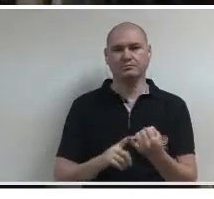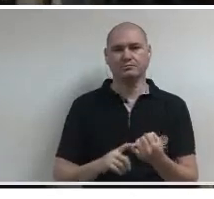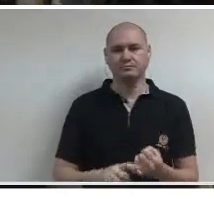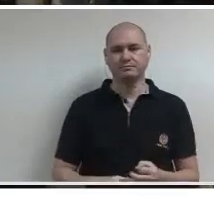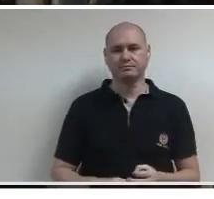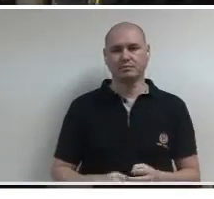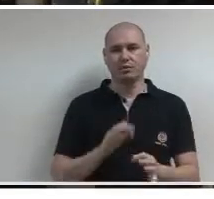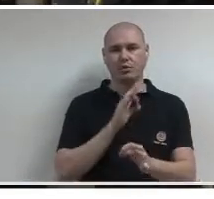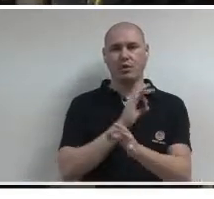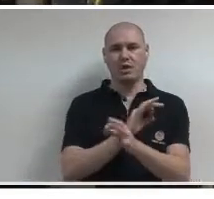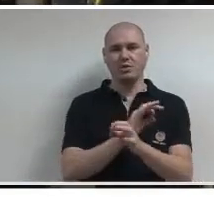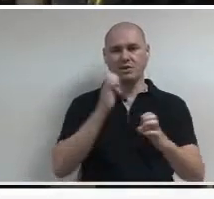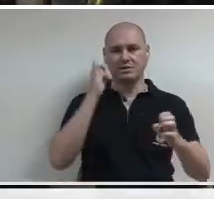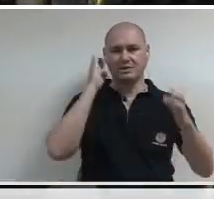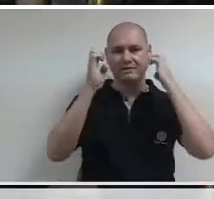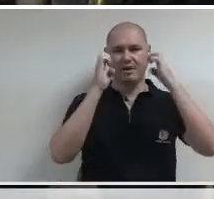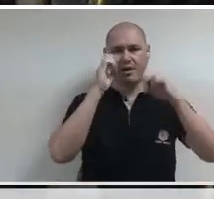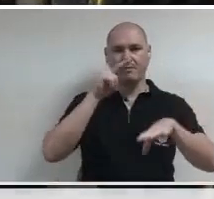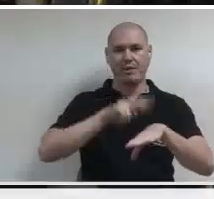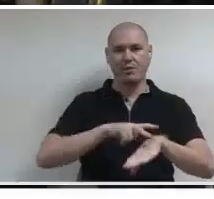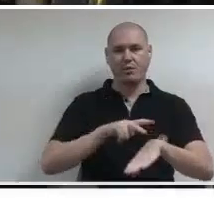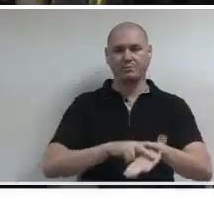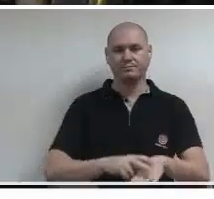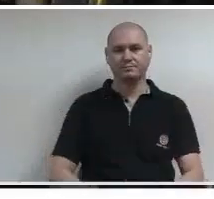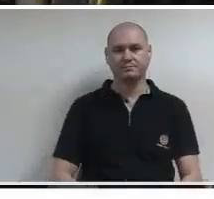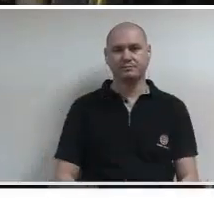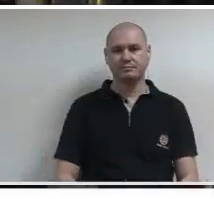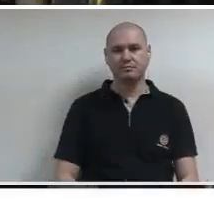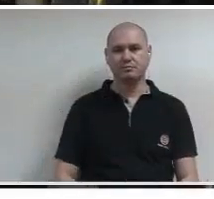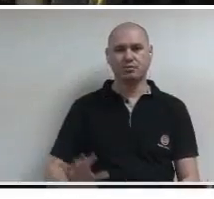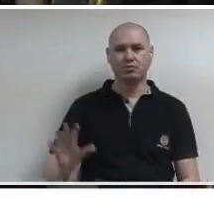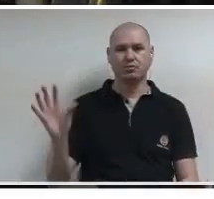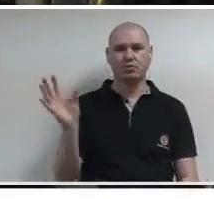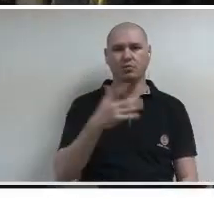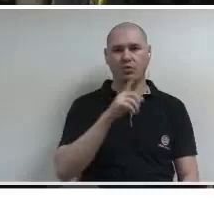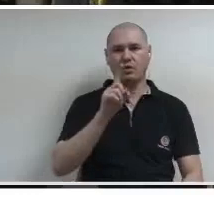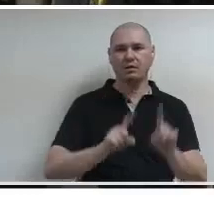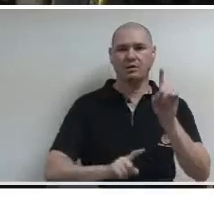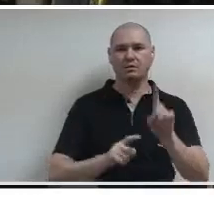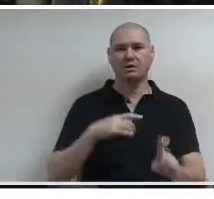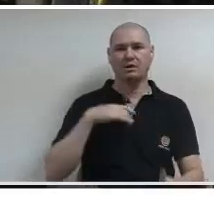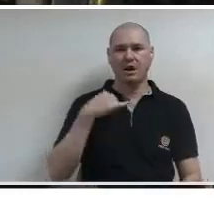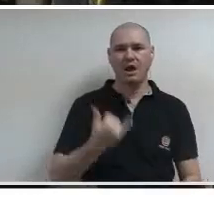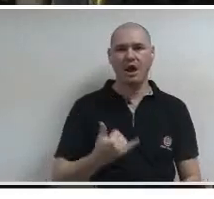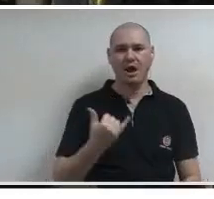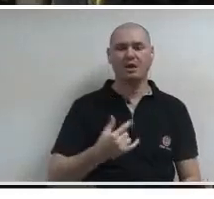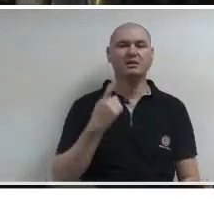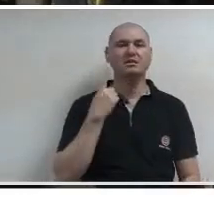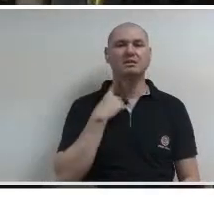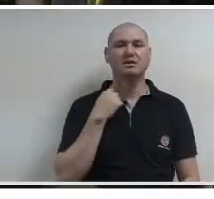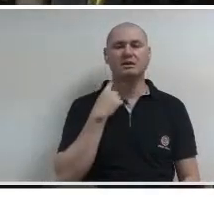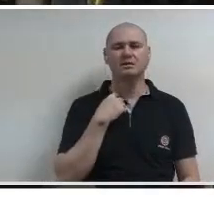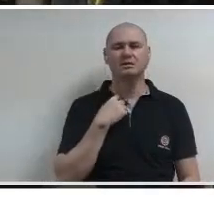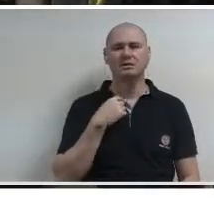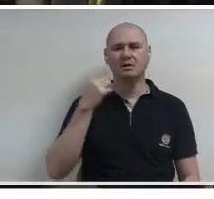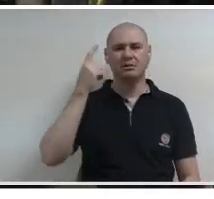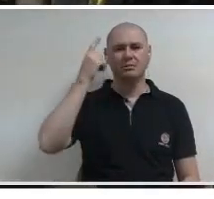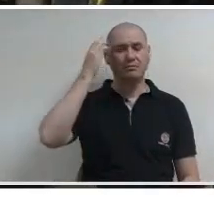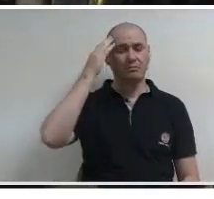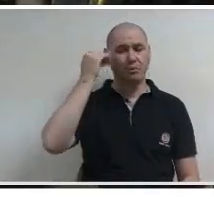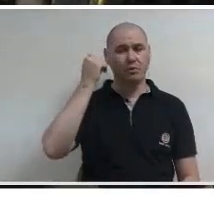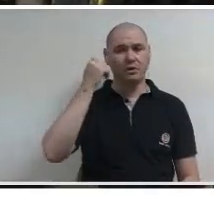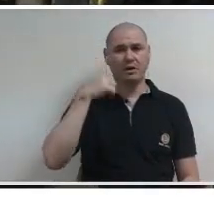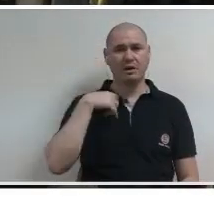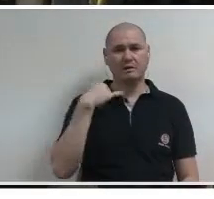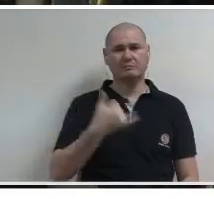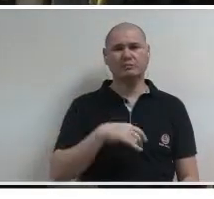registros públicos Oreje Guava Cámara de Congreso Colegio Criando del Paraguay a ver mi ya hizo institución no me interesaba